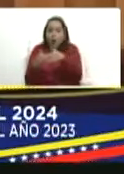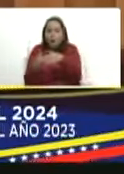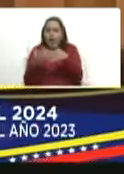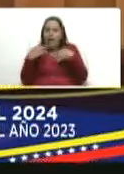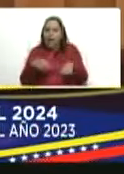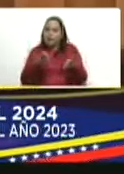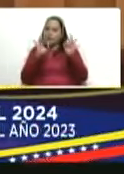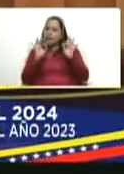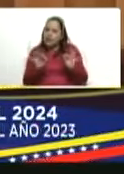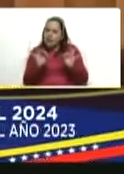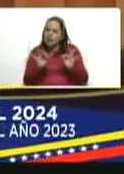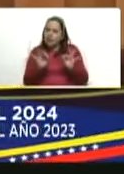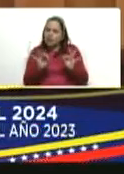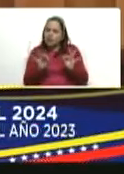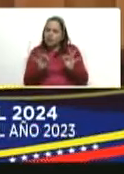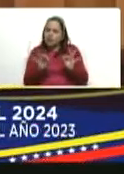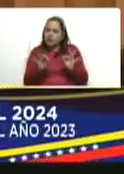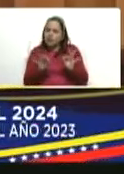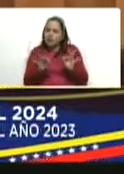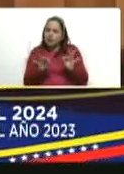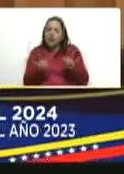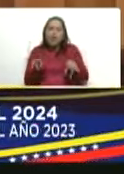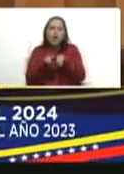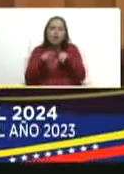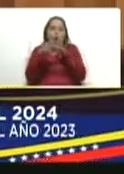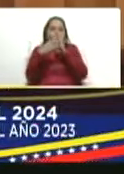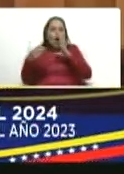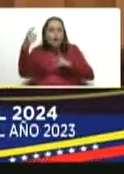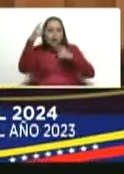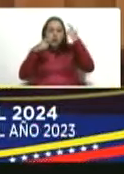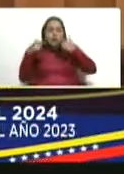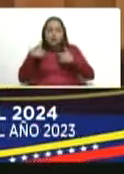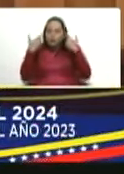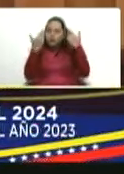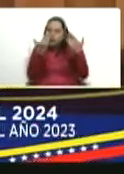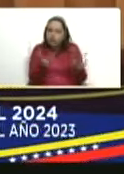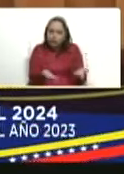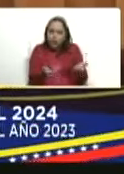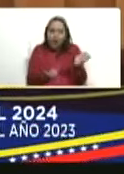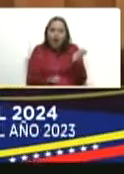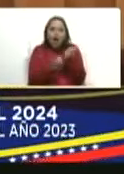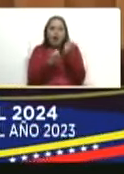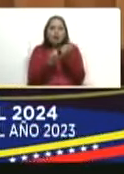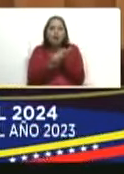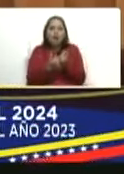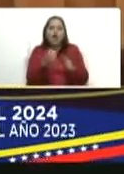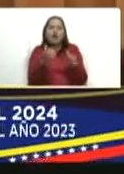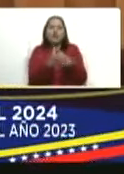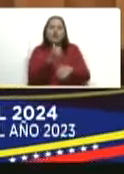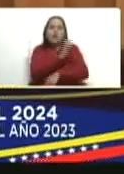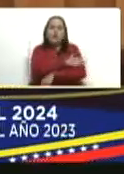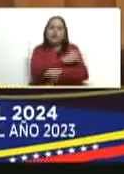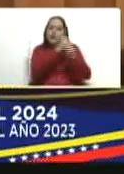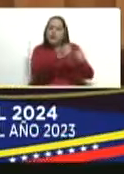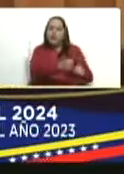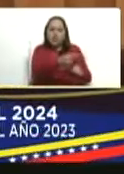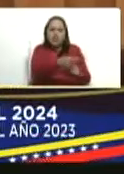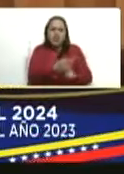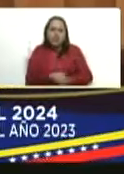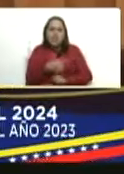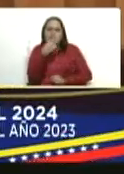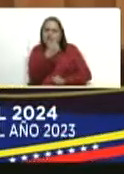especial, siguiendo el legado del comandante Chávez, he tendido mis manos a los extremistas para